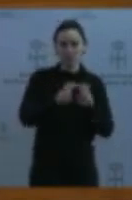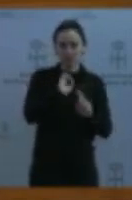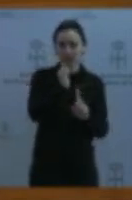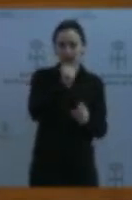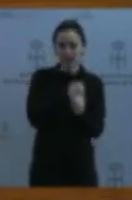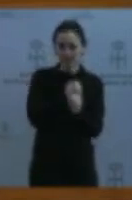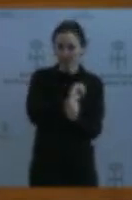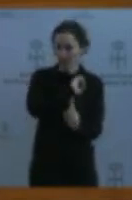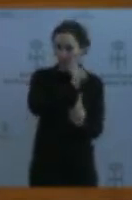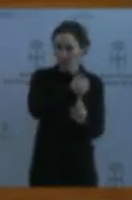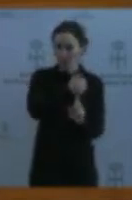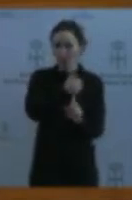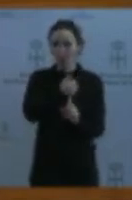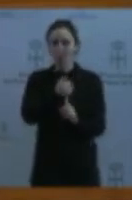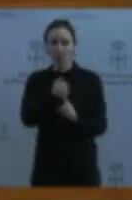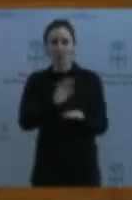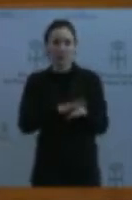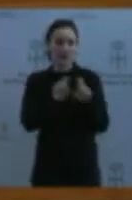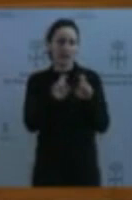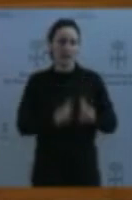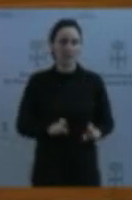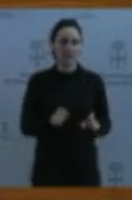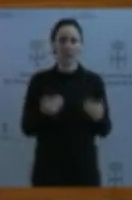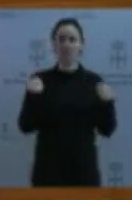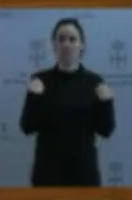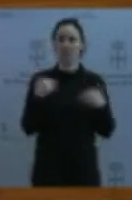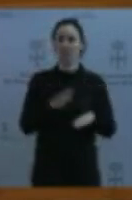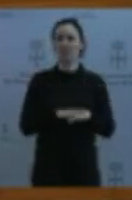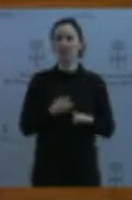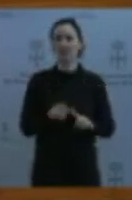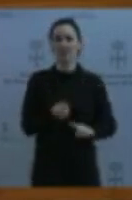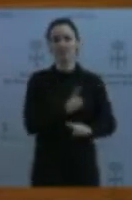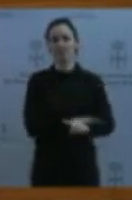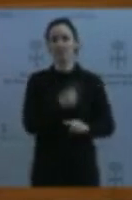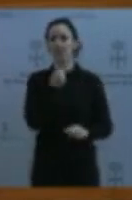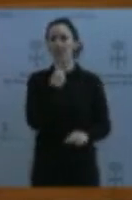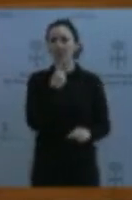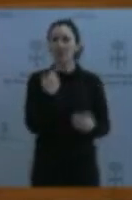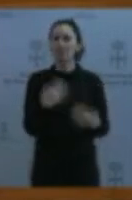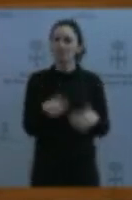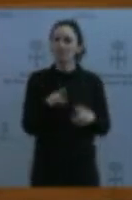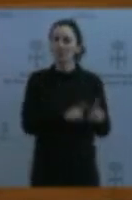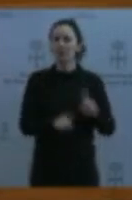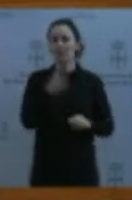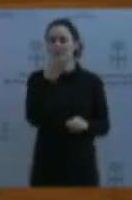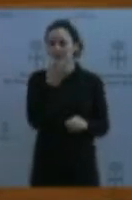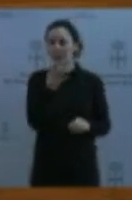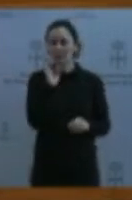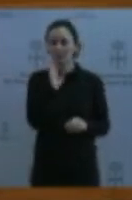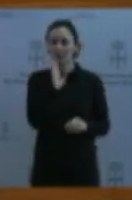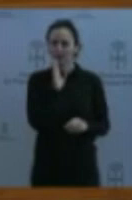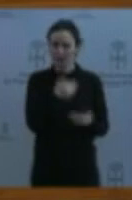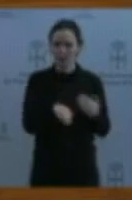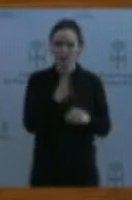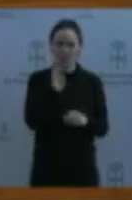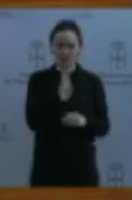empresas encargadas de generar sobrecostes tenían nombres mucho más serios, pero igualmente fraudulentos, como estamos pudiendo comprobar, hace